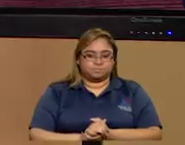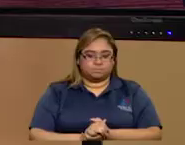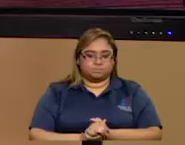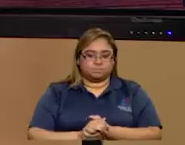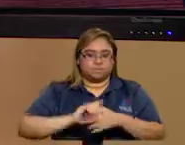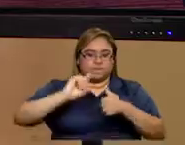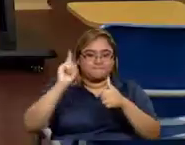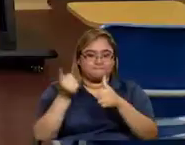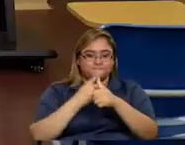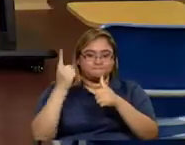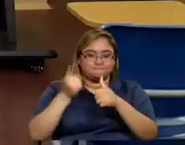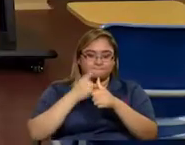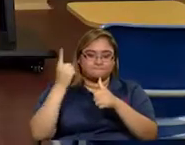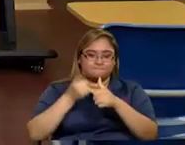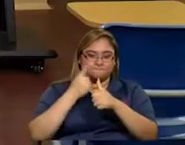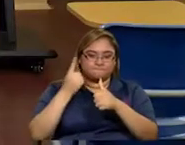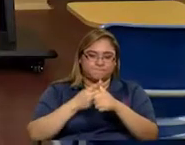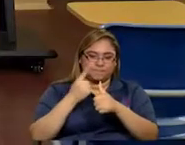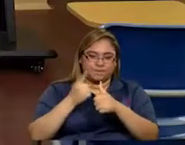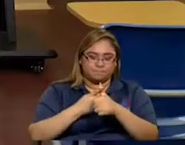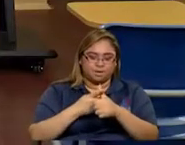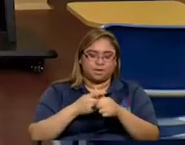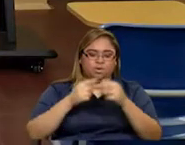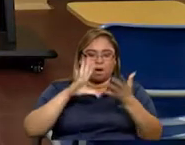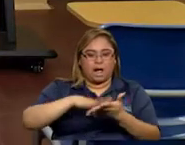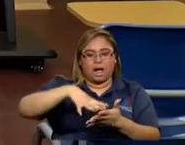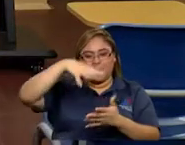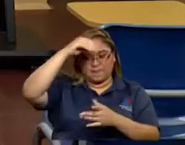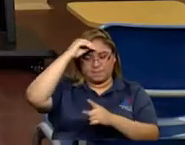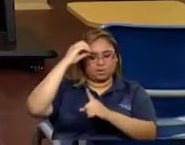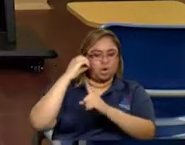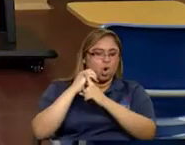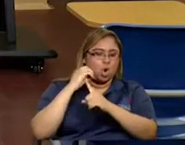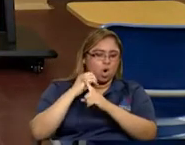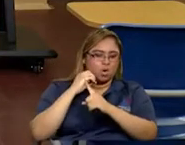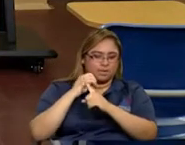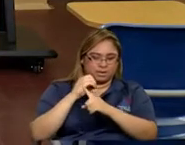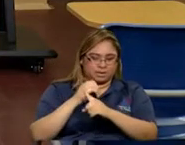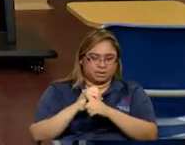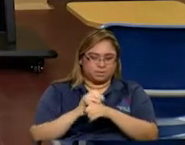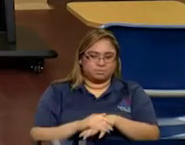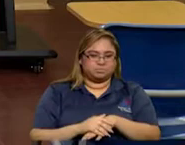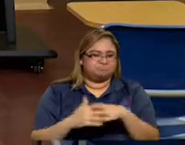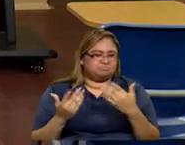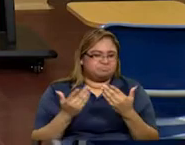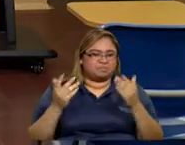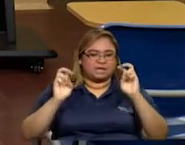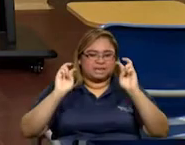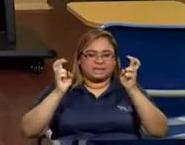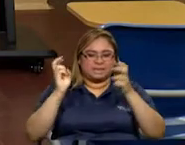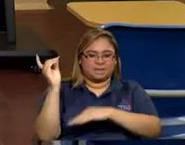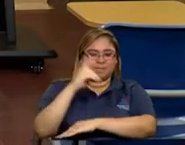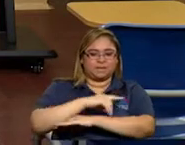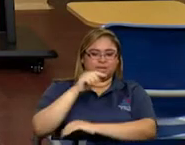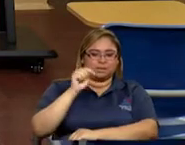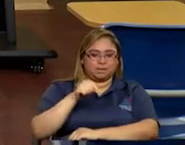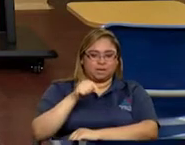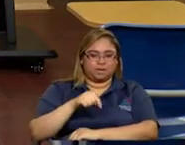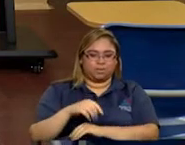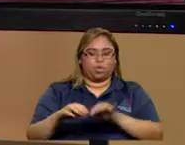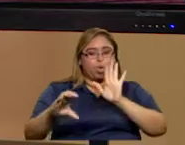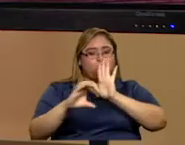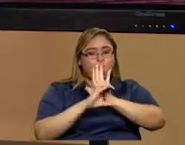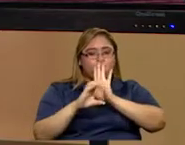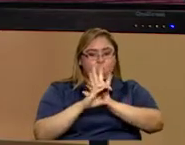En primera instancia vamos a ver los objetivos de aprendizaje. ¿Cuáles serían? Los que vamos a tratar el día de hoy. Código de